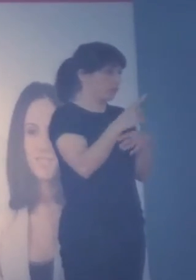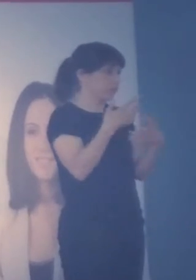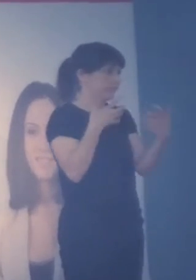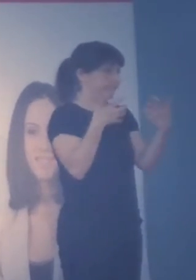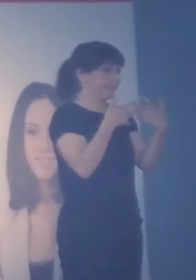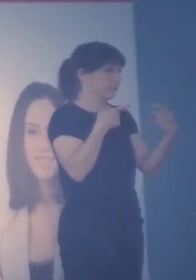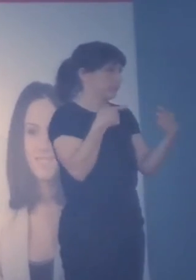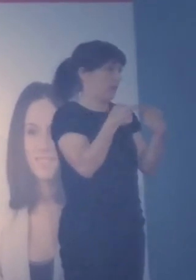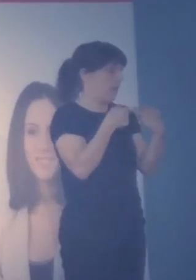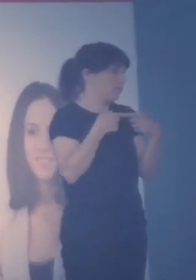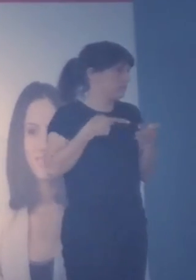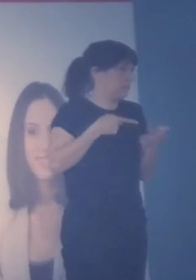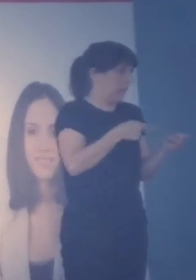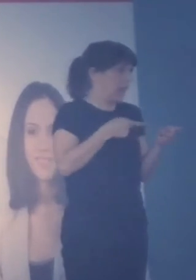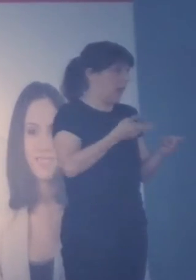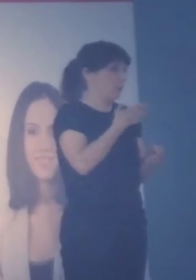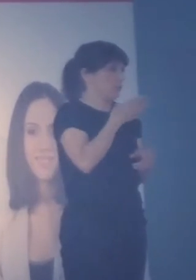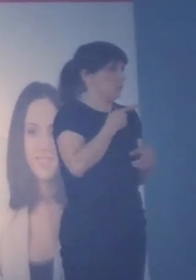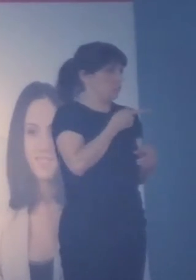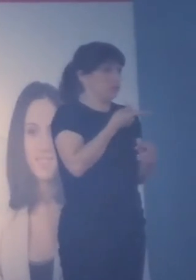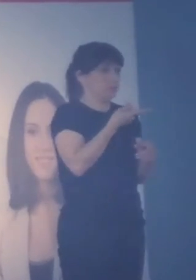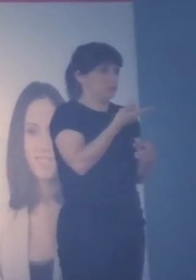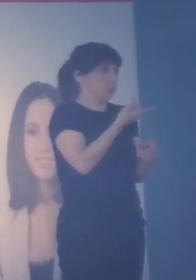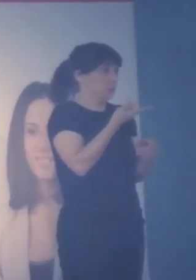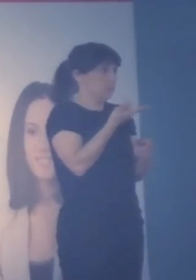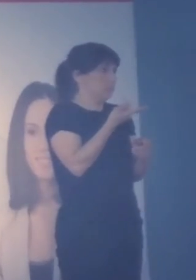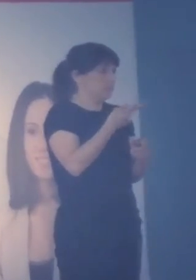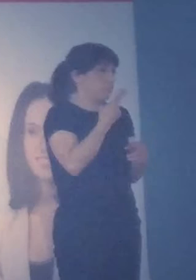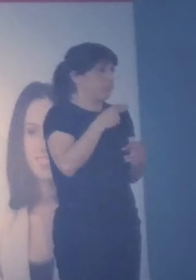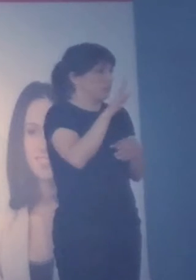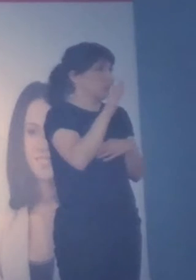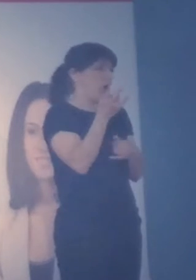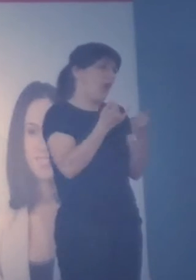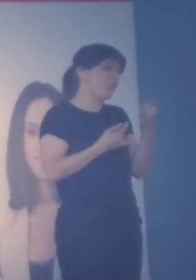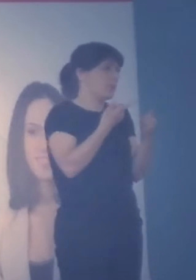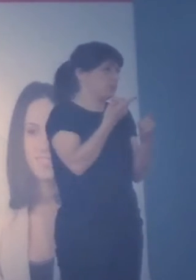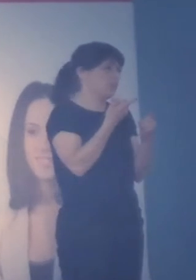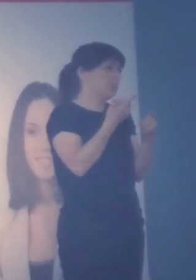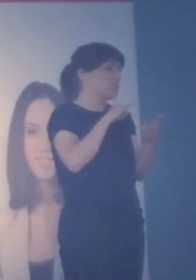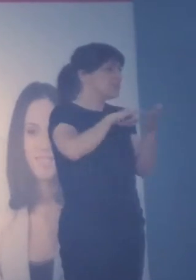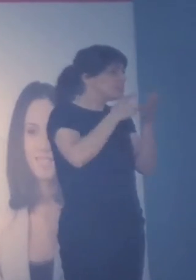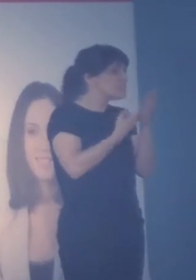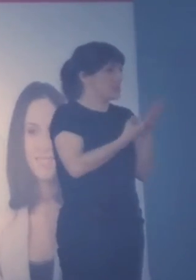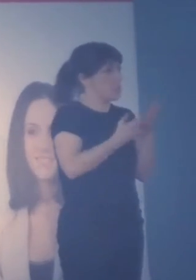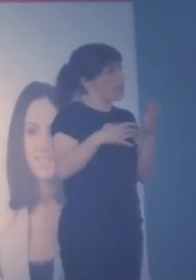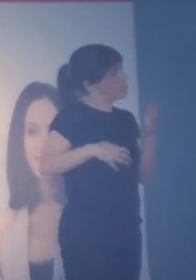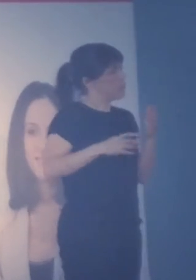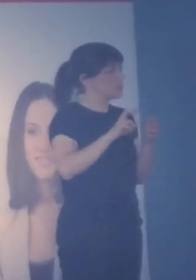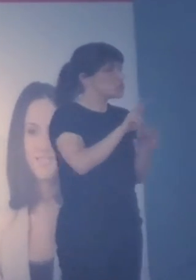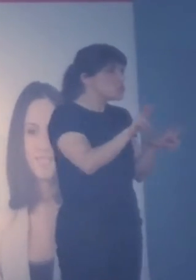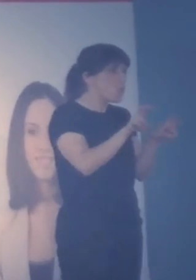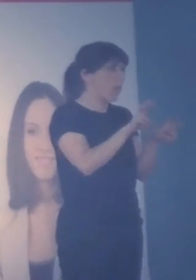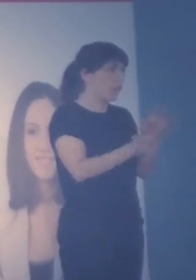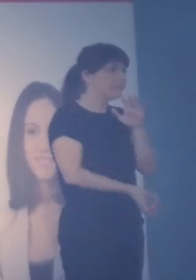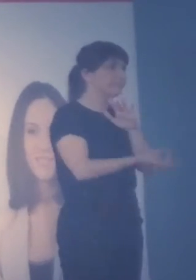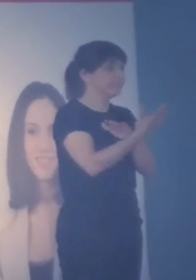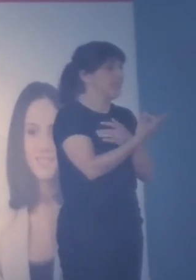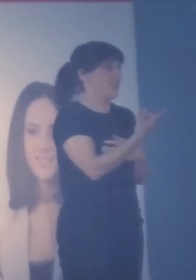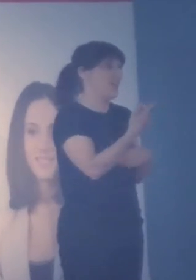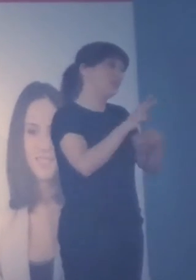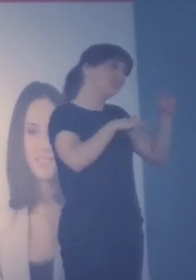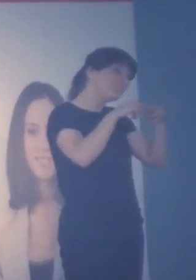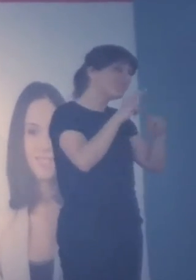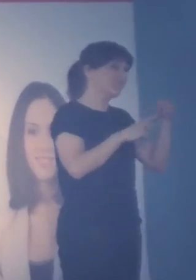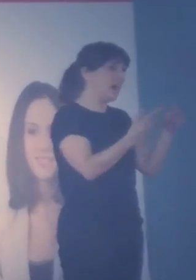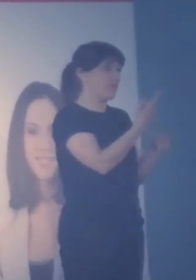de éxito era o fascismo. Había que construir un novo sistema burgués. E ese sistema burgués, para ser